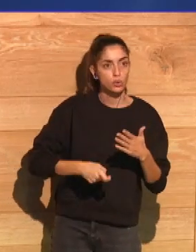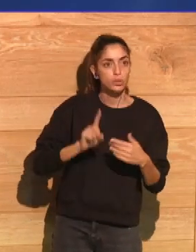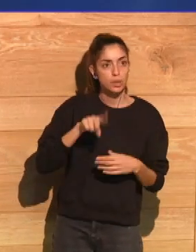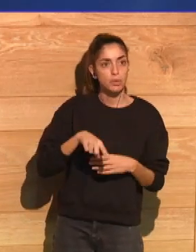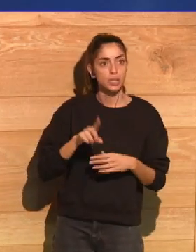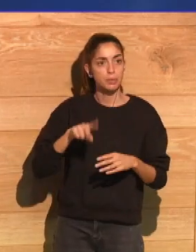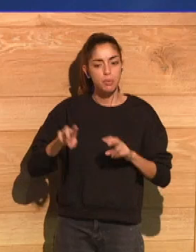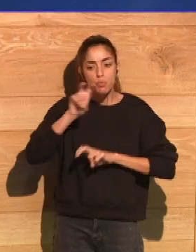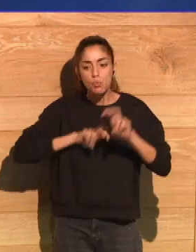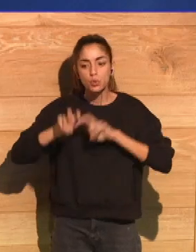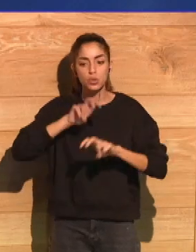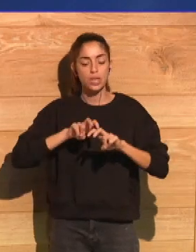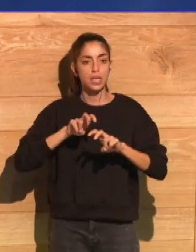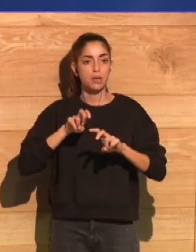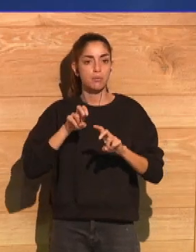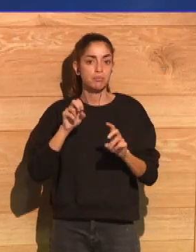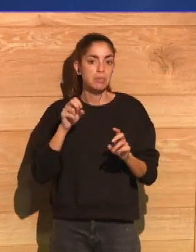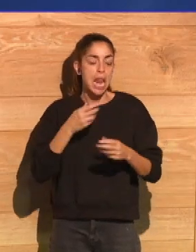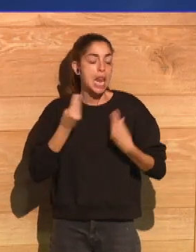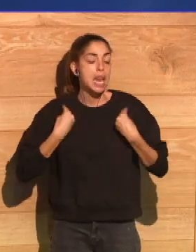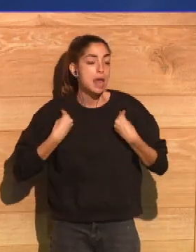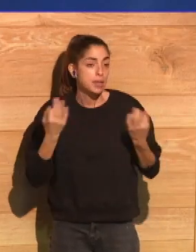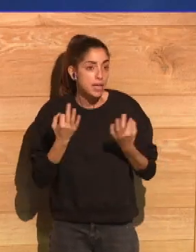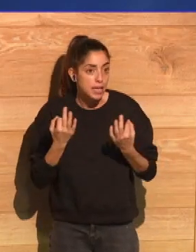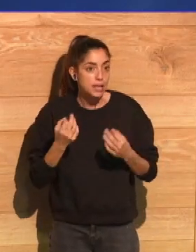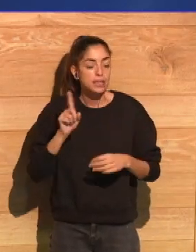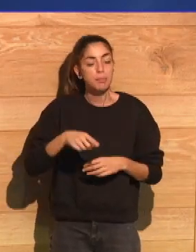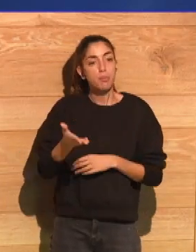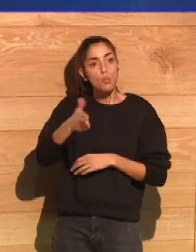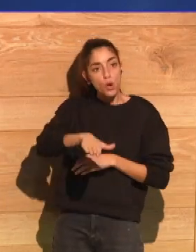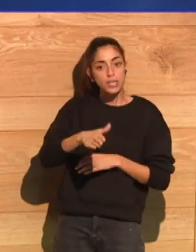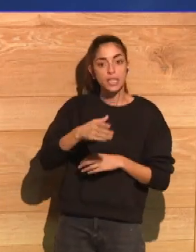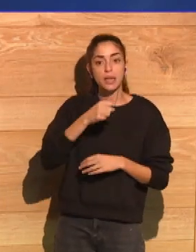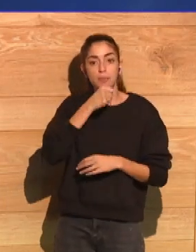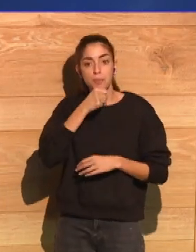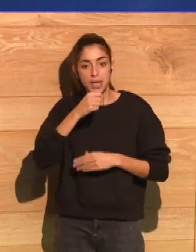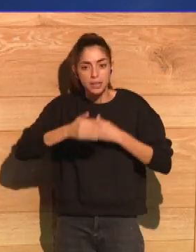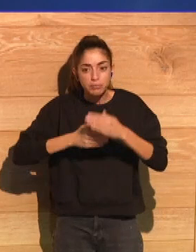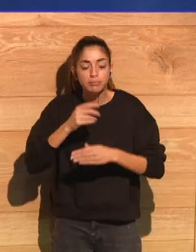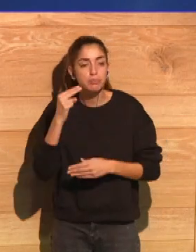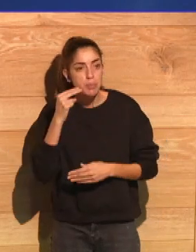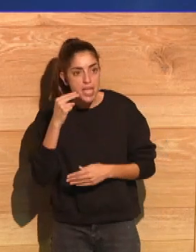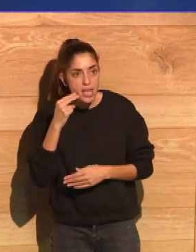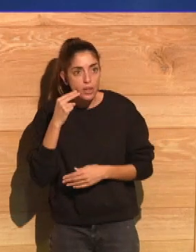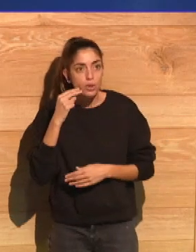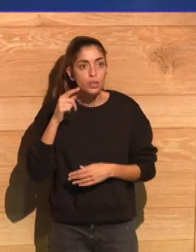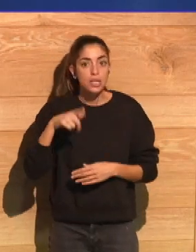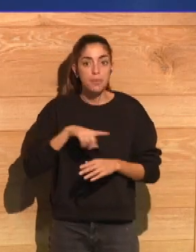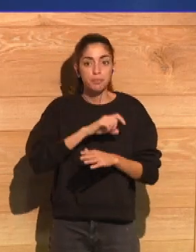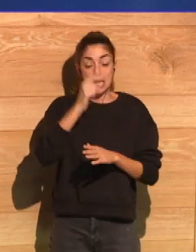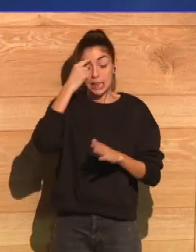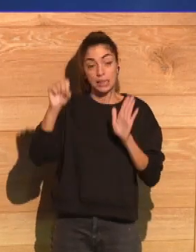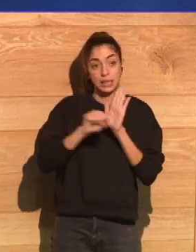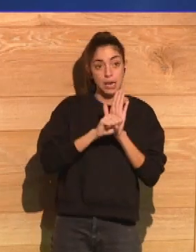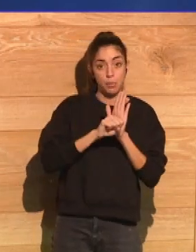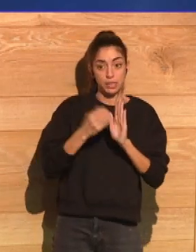la búsqueda del sentido de la vida, sobre la muerte, sobre el miedo a envejecer, sobre los traumas no afrontados. Ahora